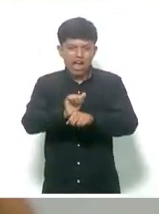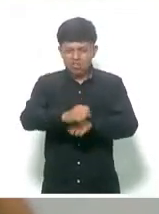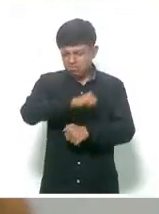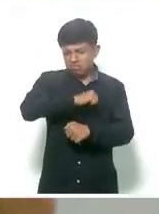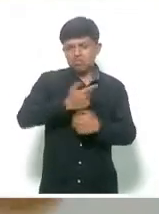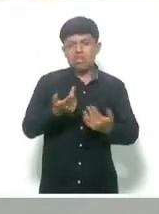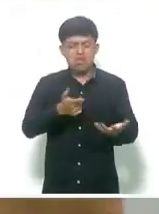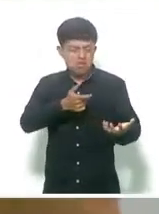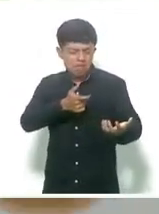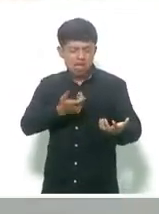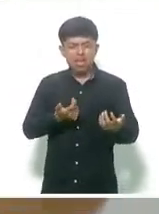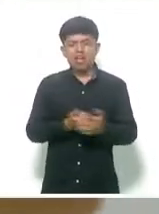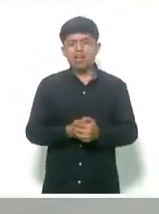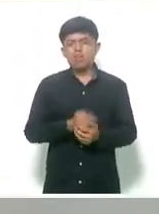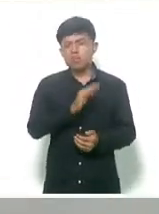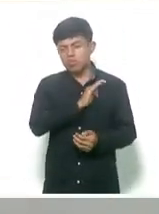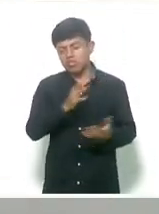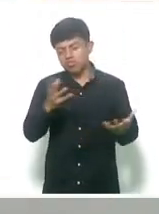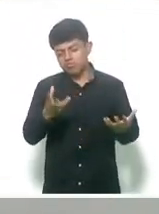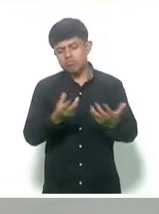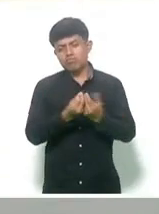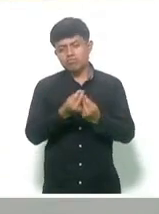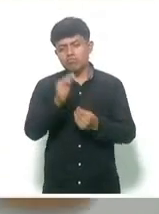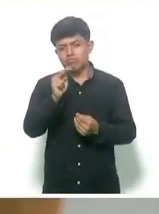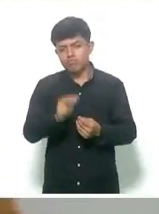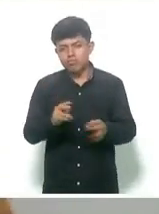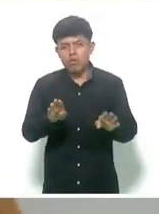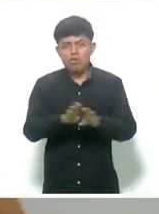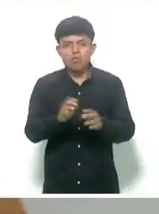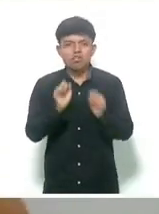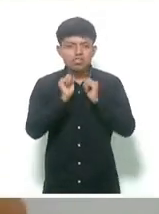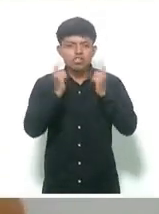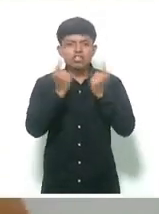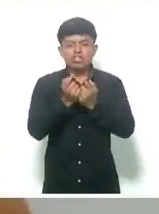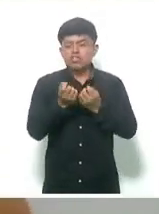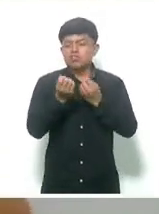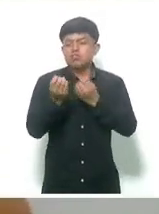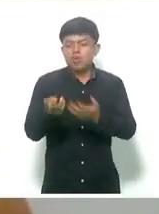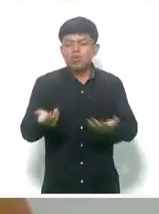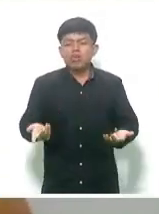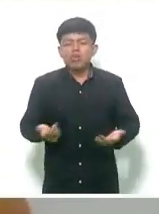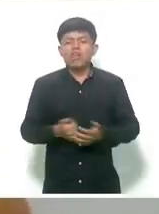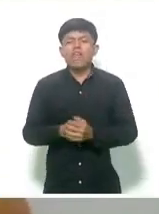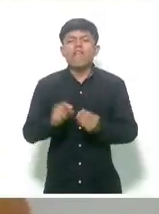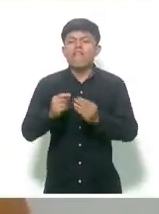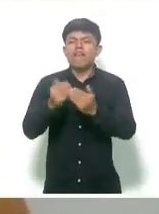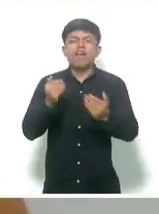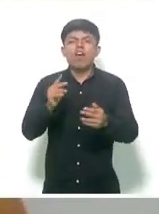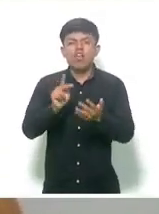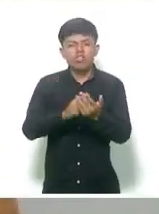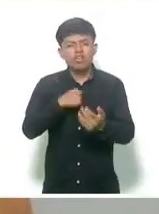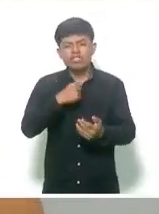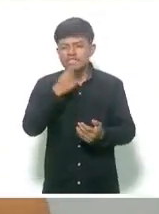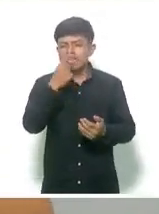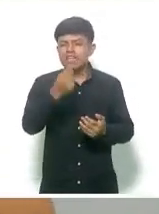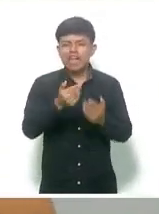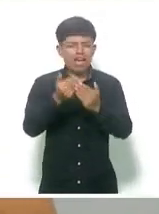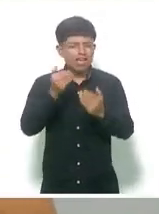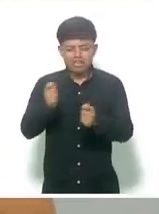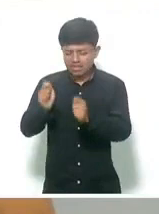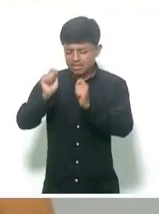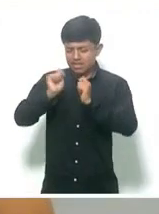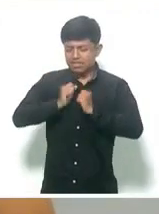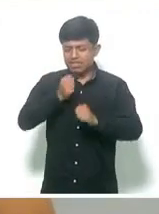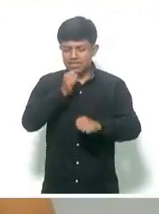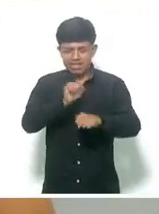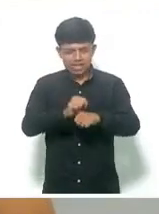capacidad de poderse integrar incluso con ciertos sectores de la sociedad aquí Cuando recién tomo lo que es el mando de la secretaría lo primero que